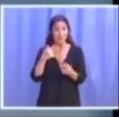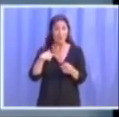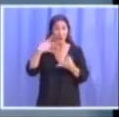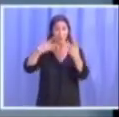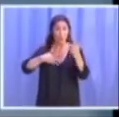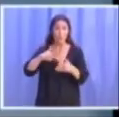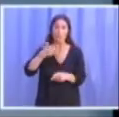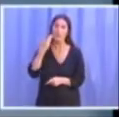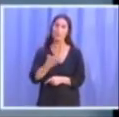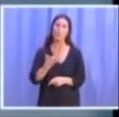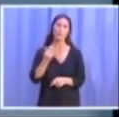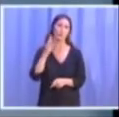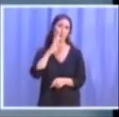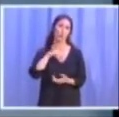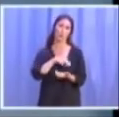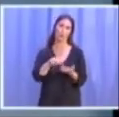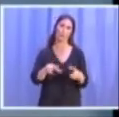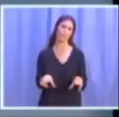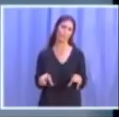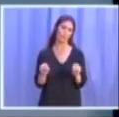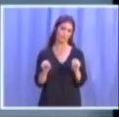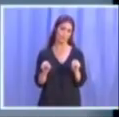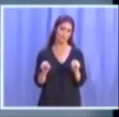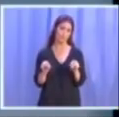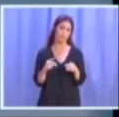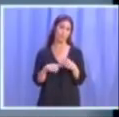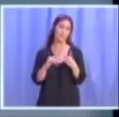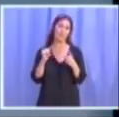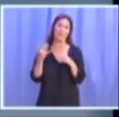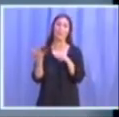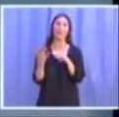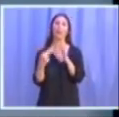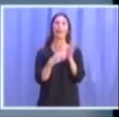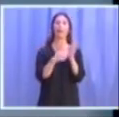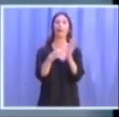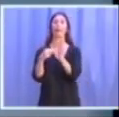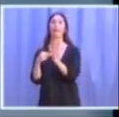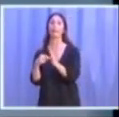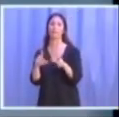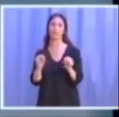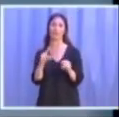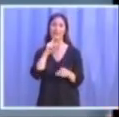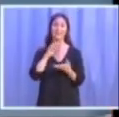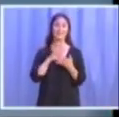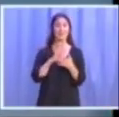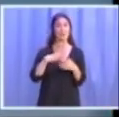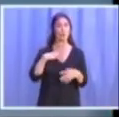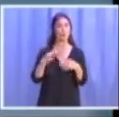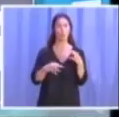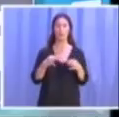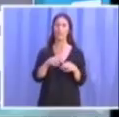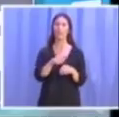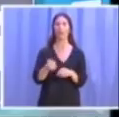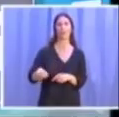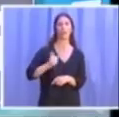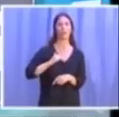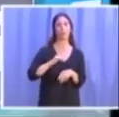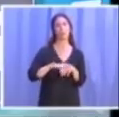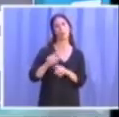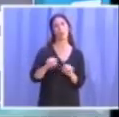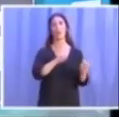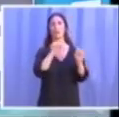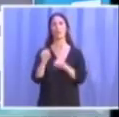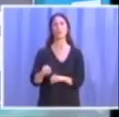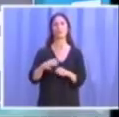imprescindible acabar con la corrupción y con el clientelismo. Y los servicios jurídicos tienen que dejar de utilizarse para defender los intereses